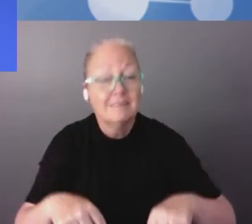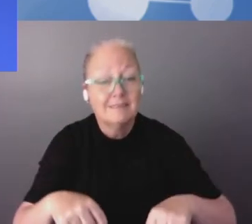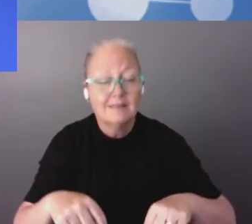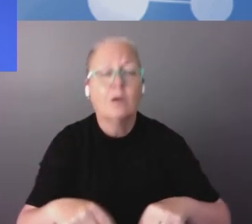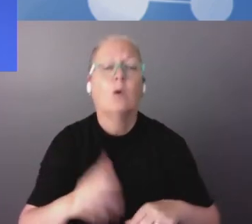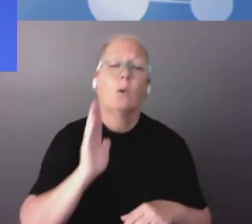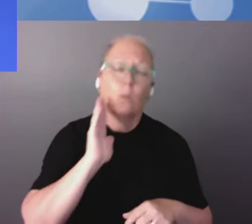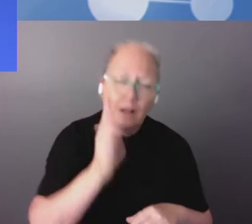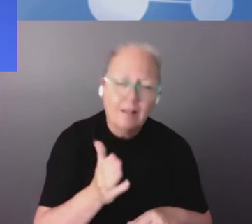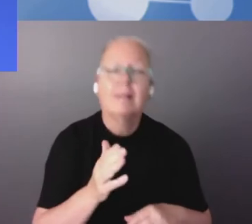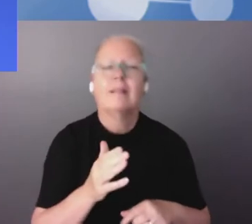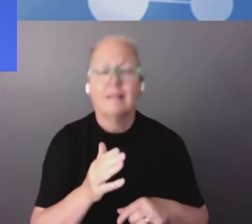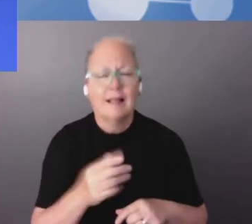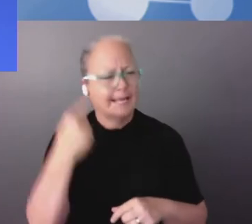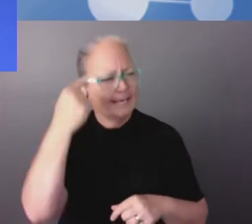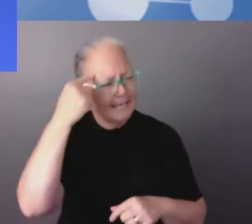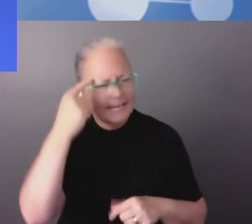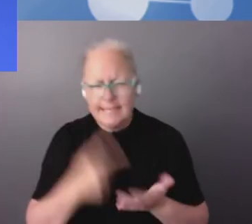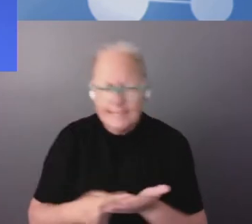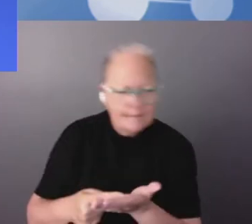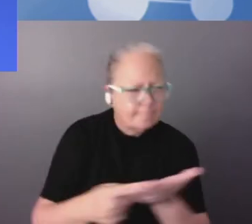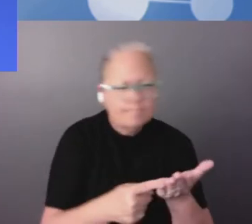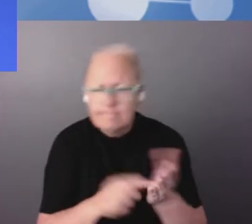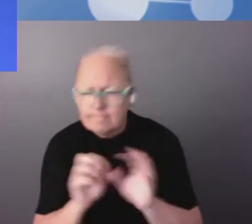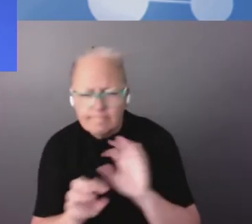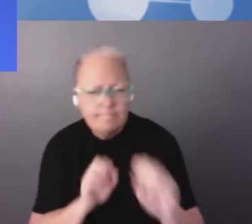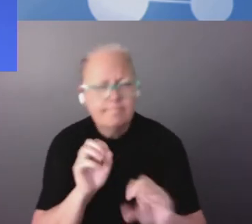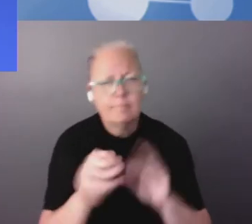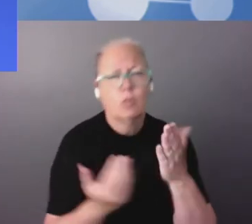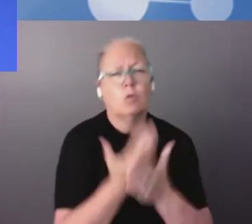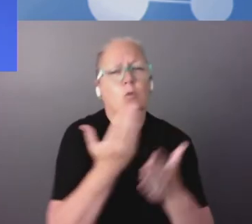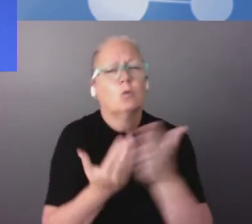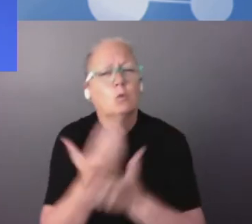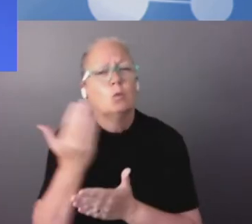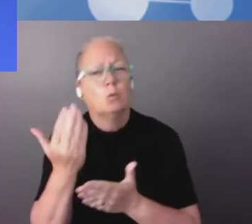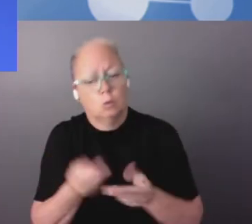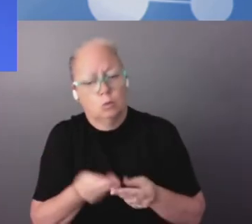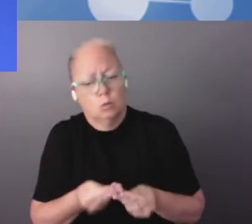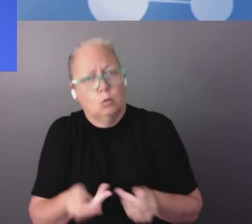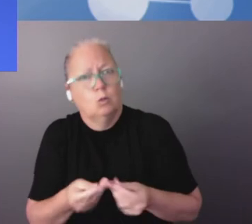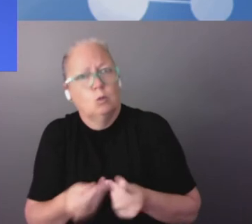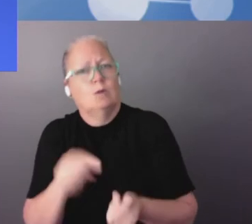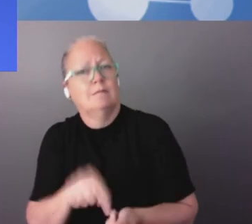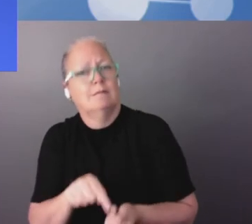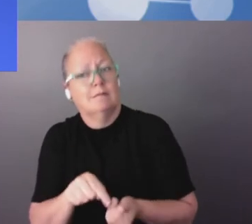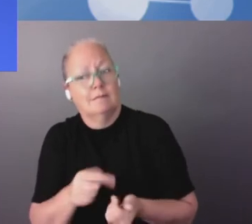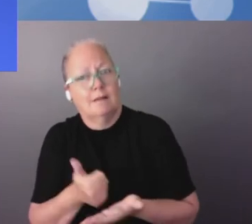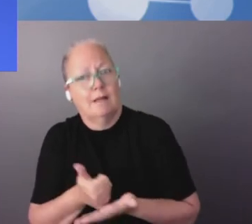nuevas soluciones. Y, asimismo, estoy convencido de que estas soluciones después se implementen